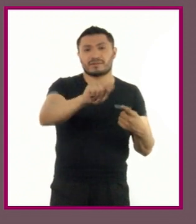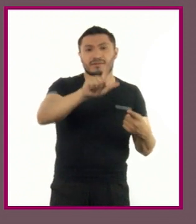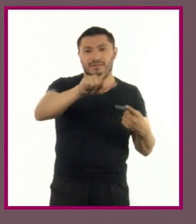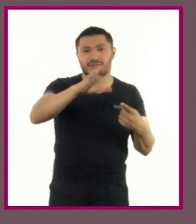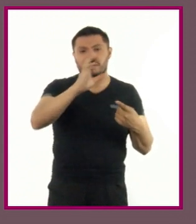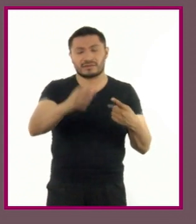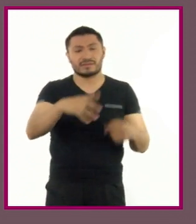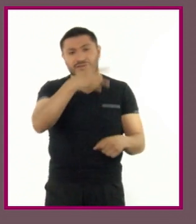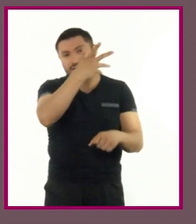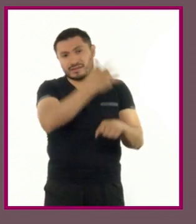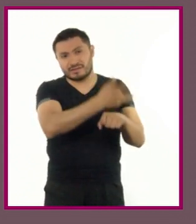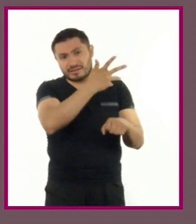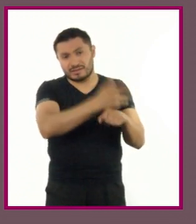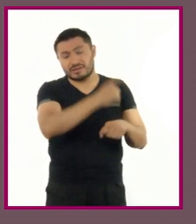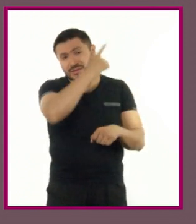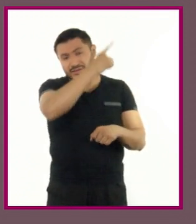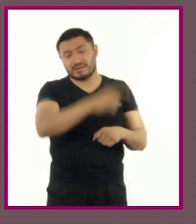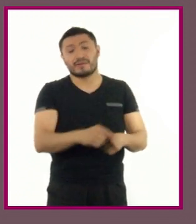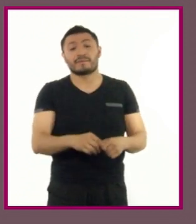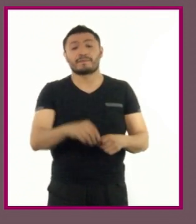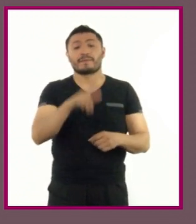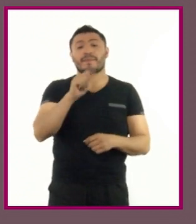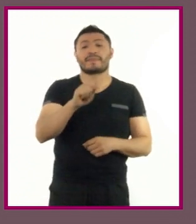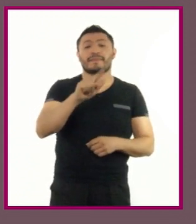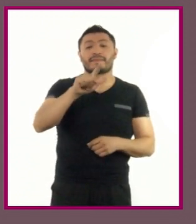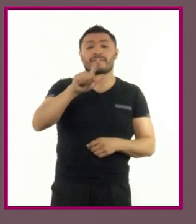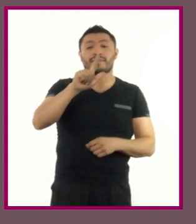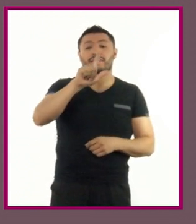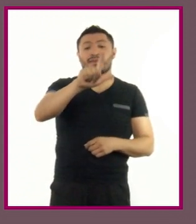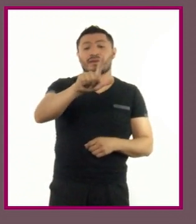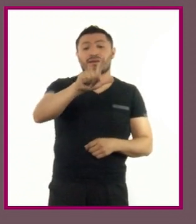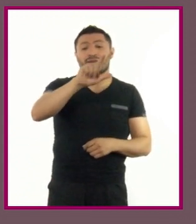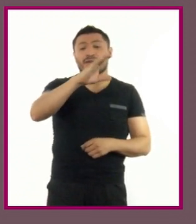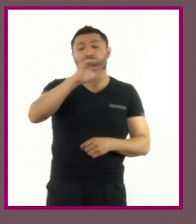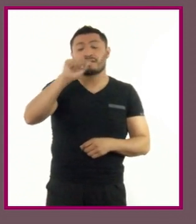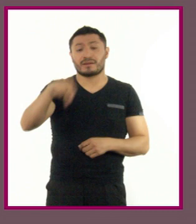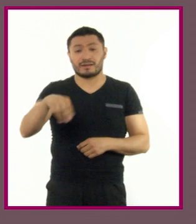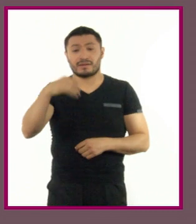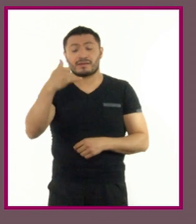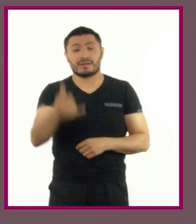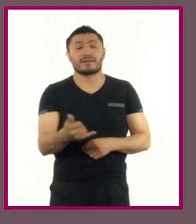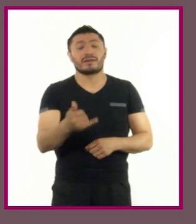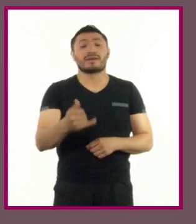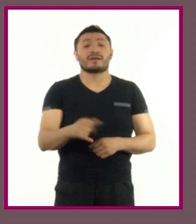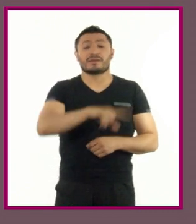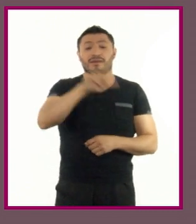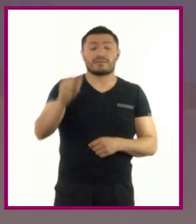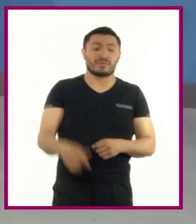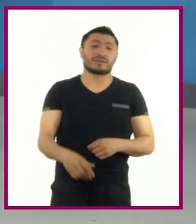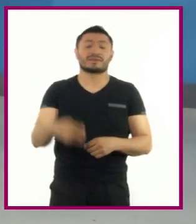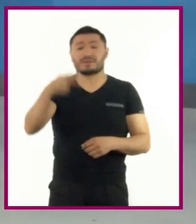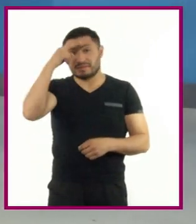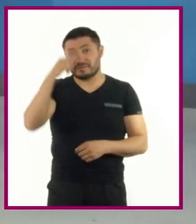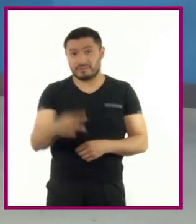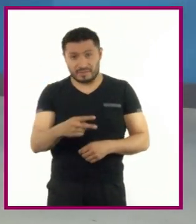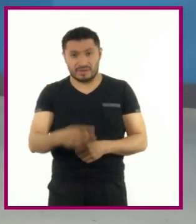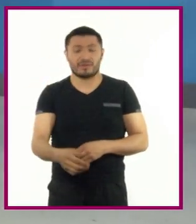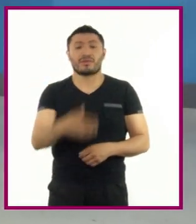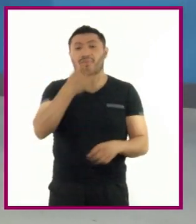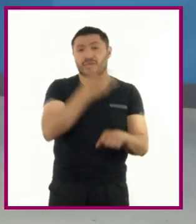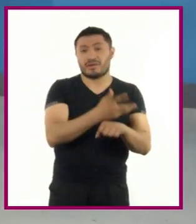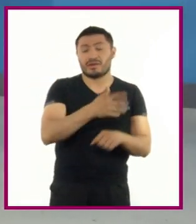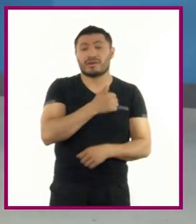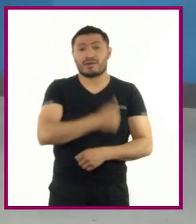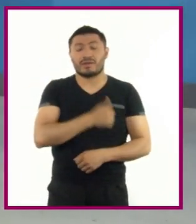de América del Norte, también llamado Telecán, y su posterior reemplazo por el Tratado entre México, Estados Unidos y Canadá,